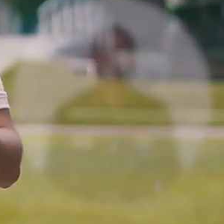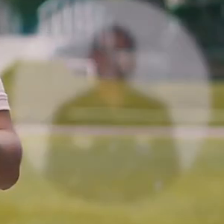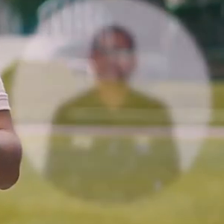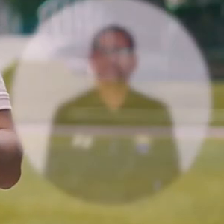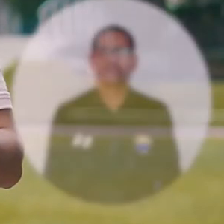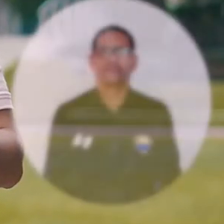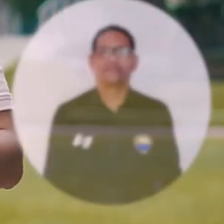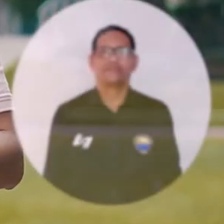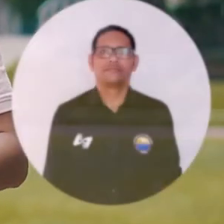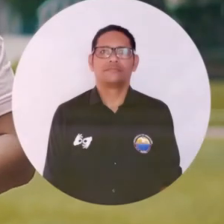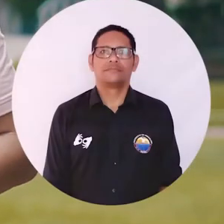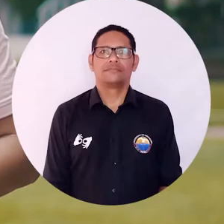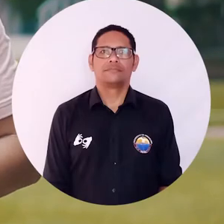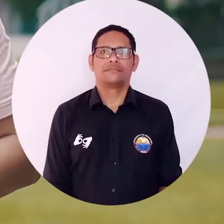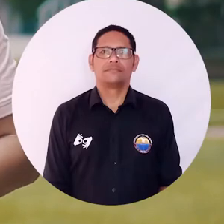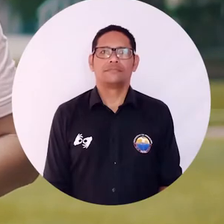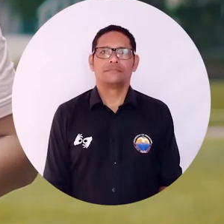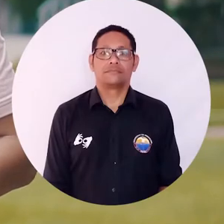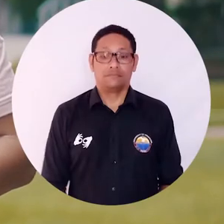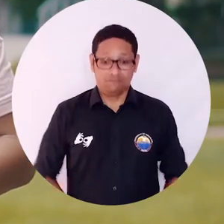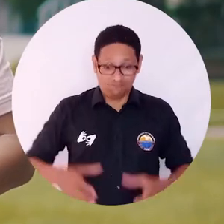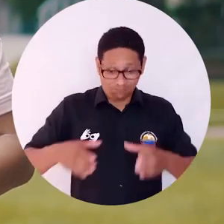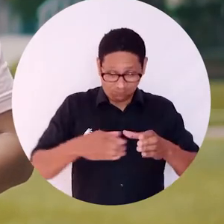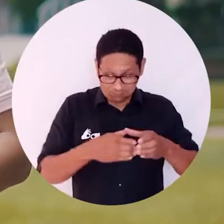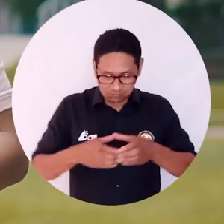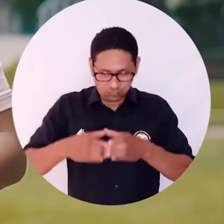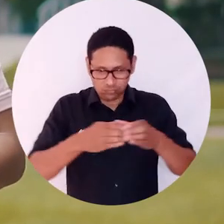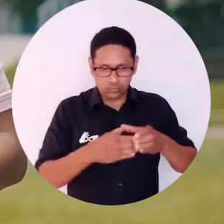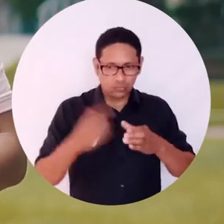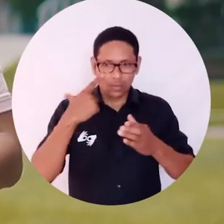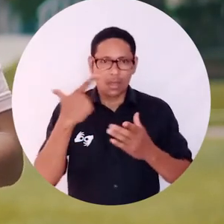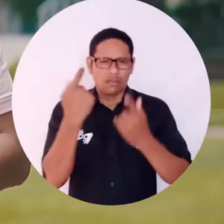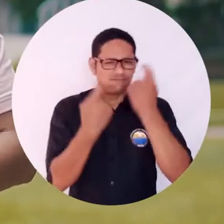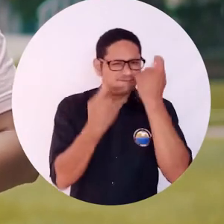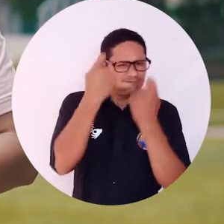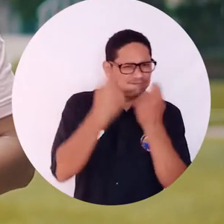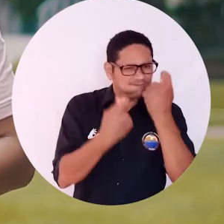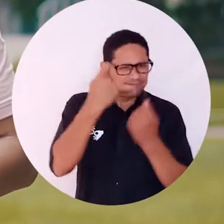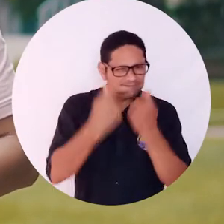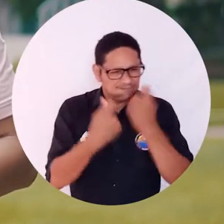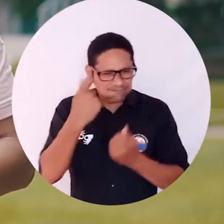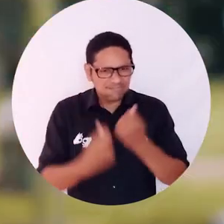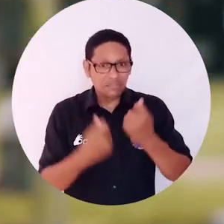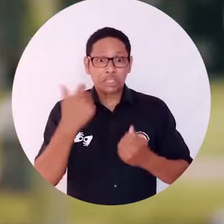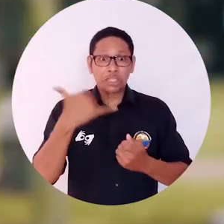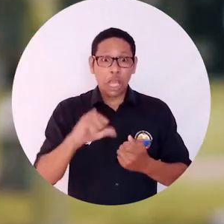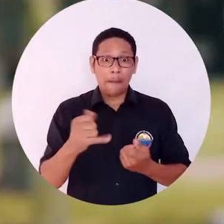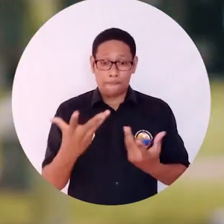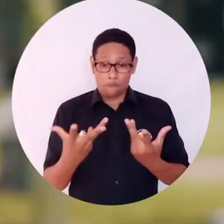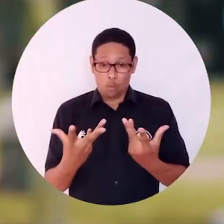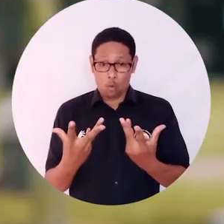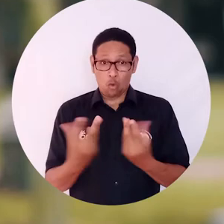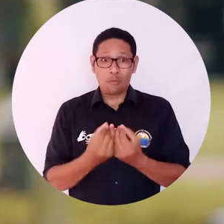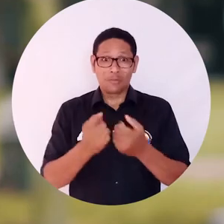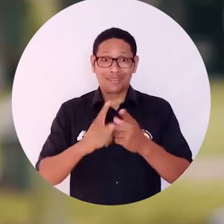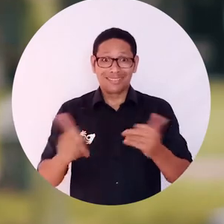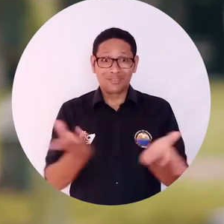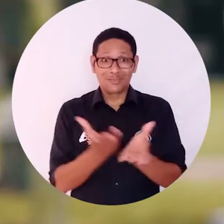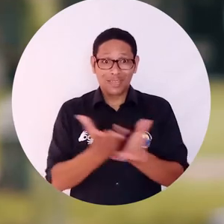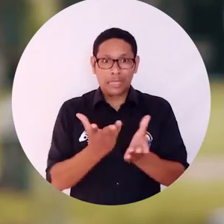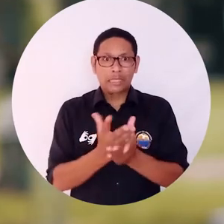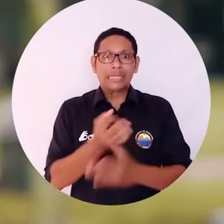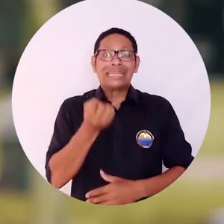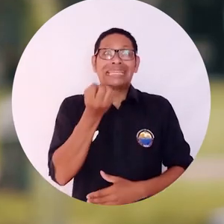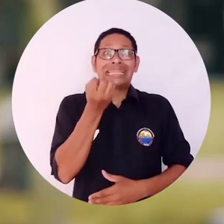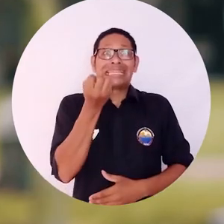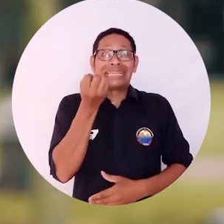El consultorio empresarial y contable de Uni Magdalena certificó su primera corte de estudiantes. Son 15 los jóvenes que